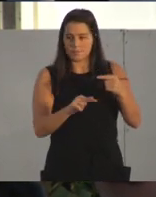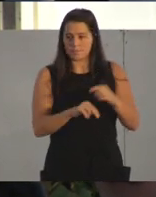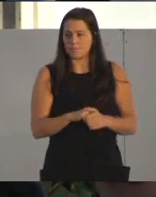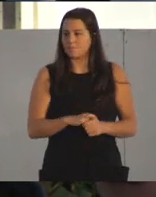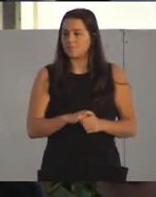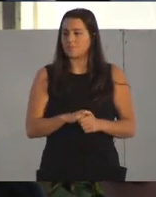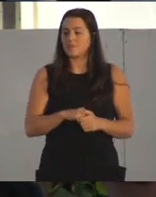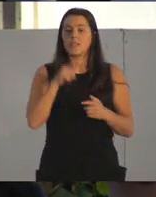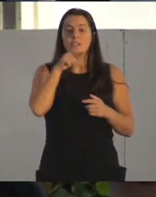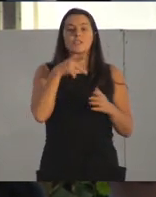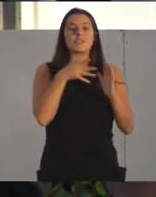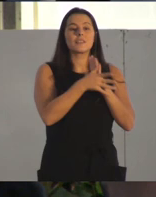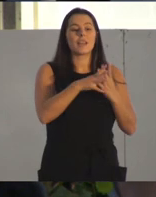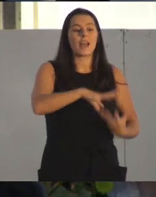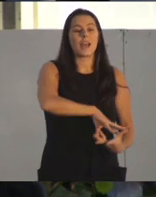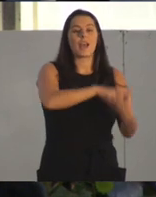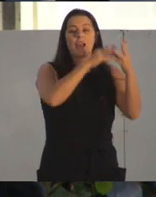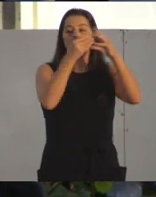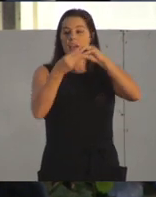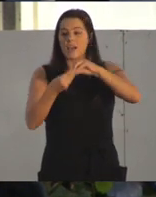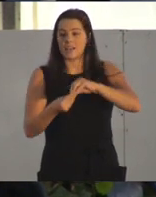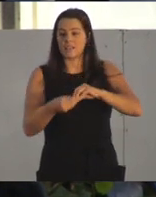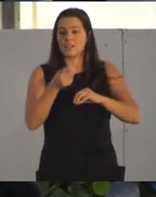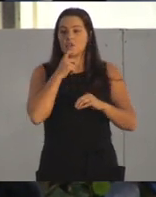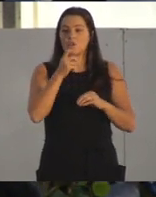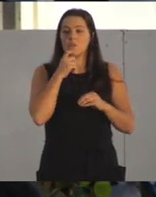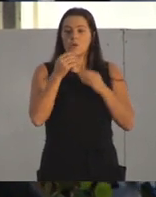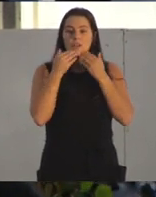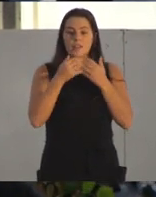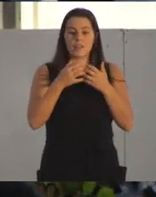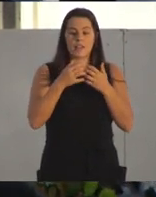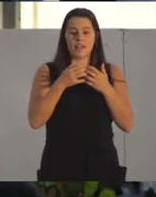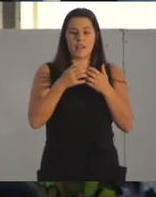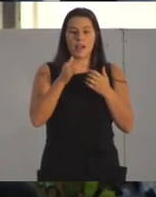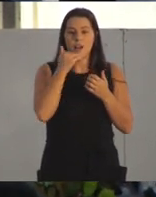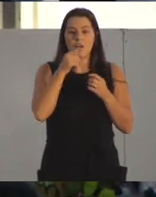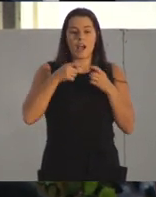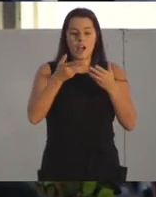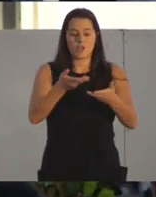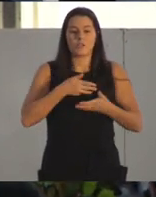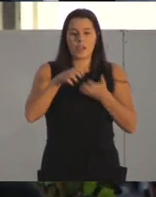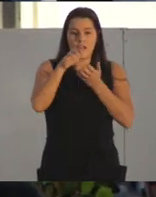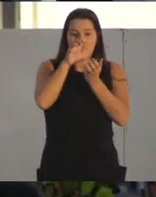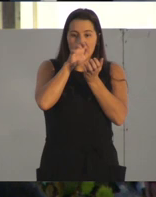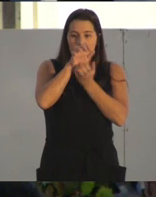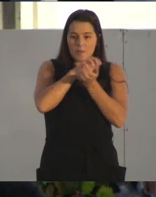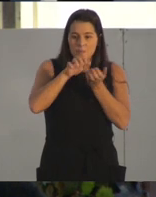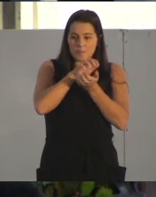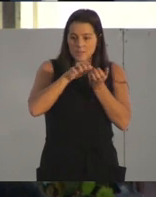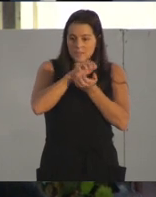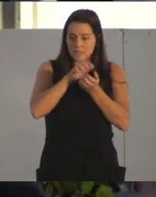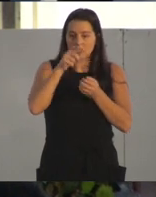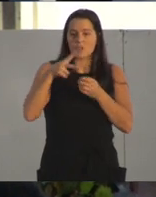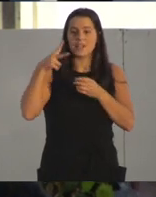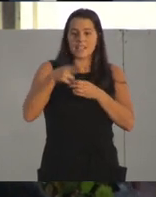Vamos a necesitar adaptar esa textura de los sólidos mediante un masticador. No sé si sabéis lo que es un masticador. Una tijera de triple filo que puede